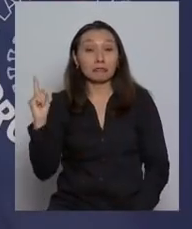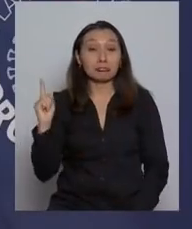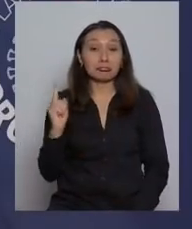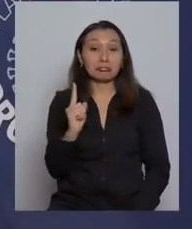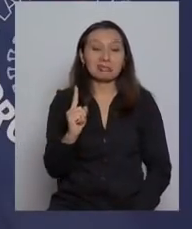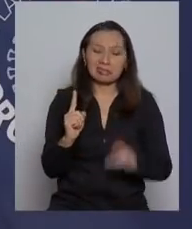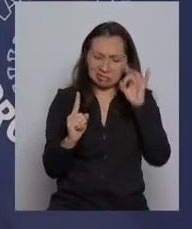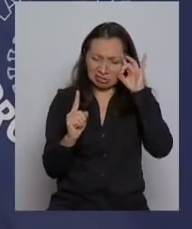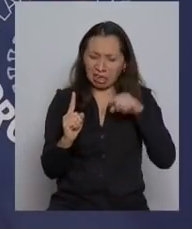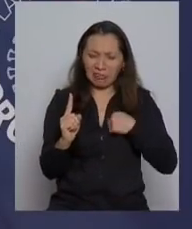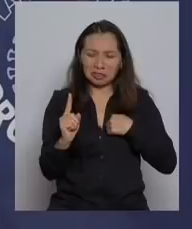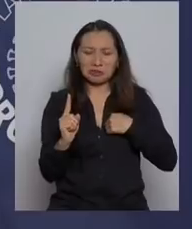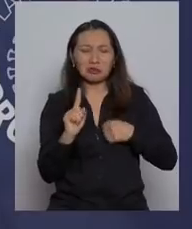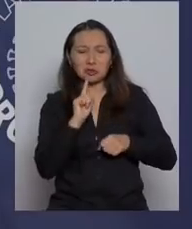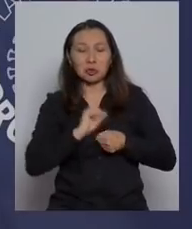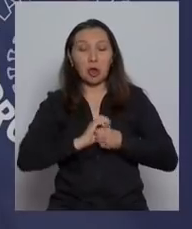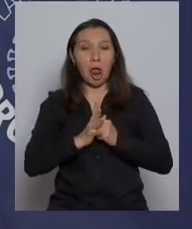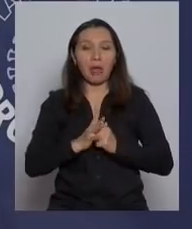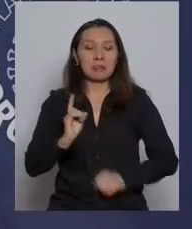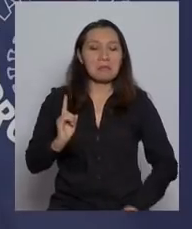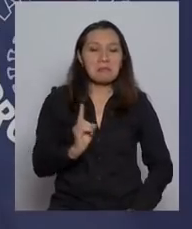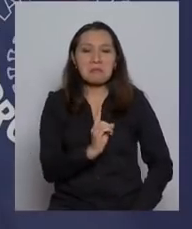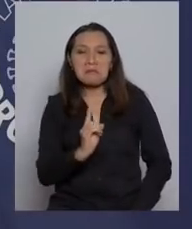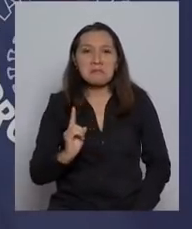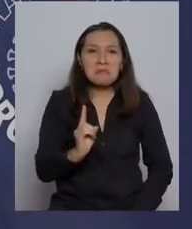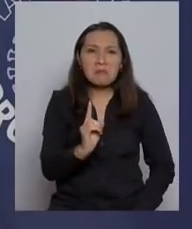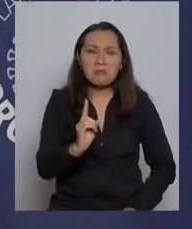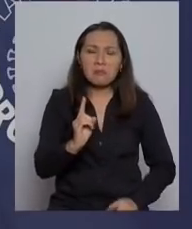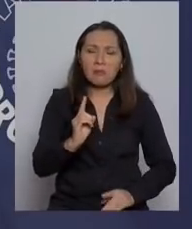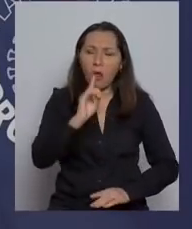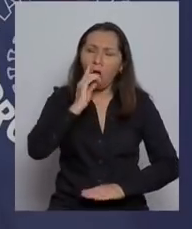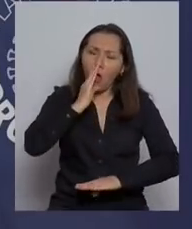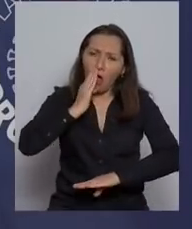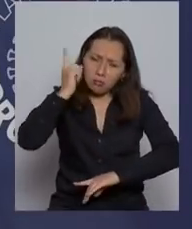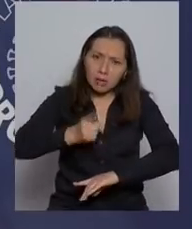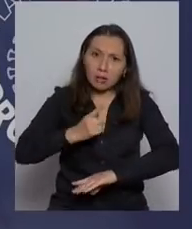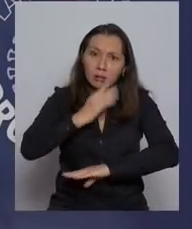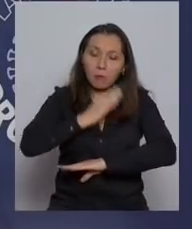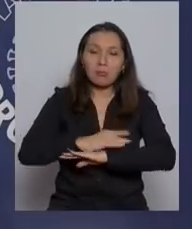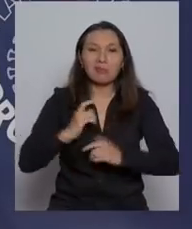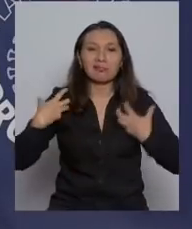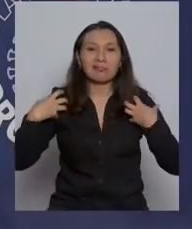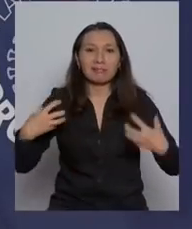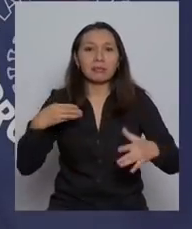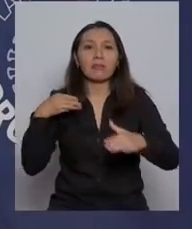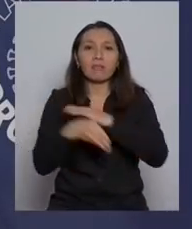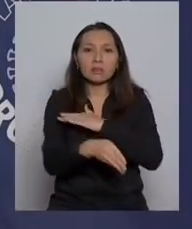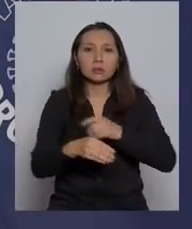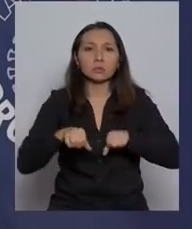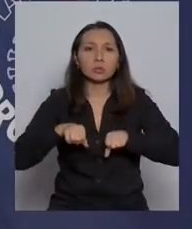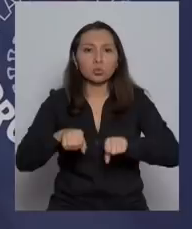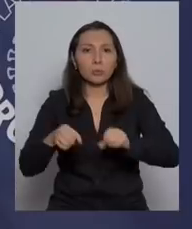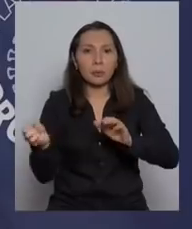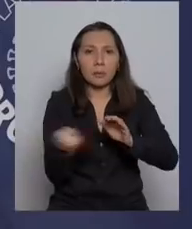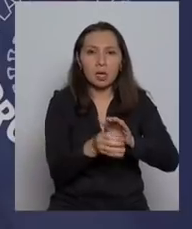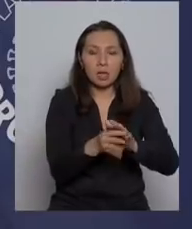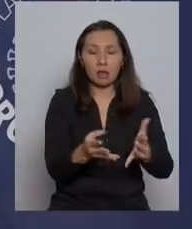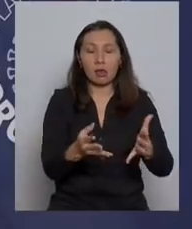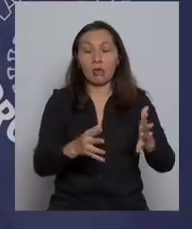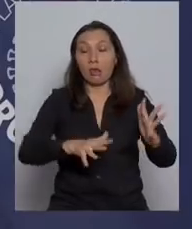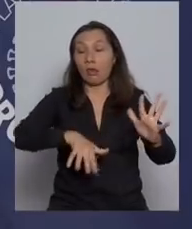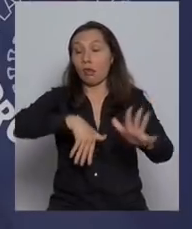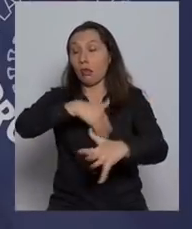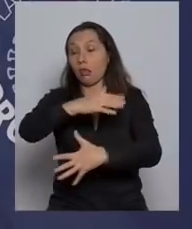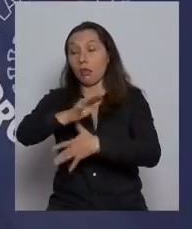que, sabiéndose obligación de cuarentena, concurrió a un supermercado, y esto generó una